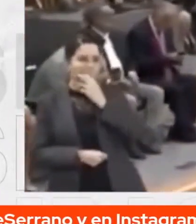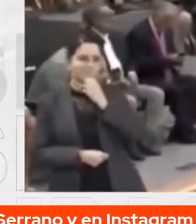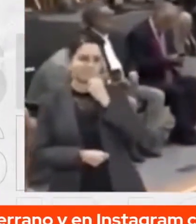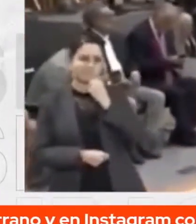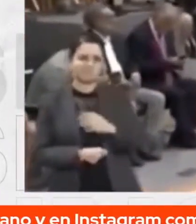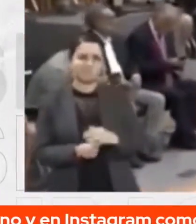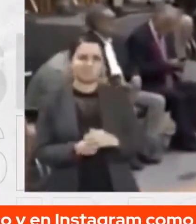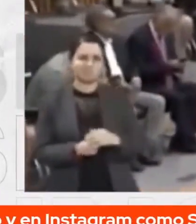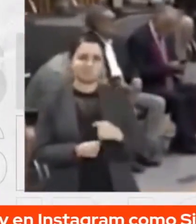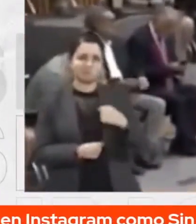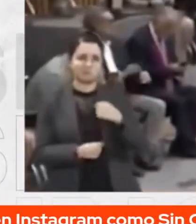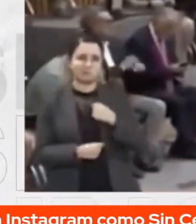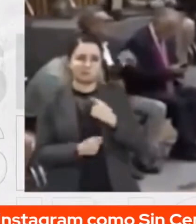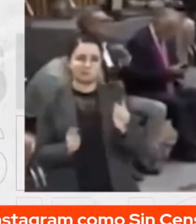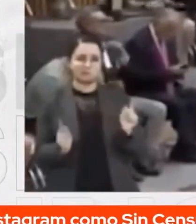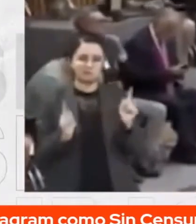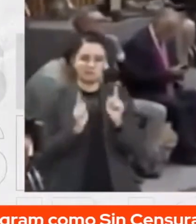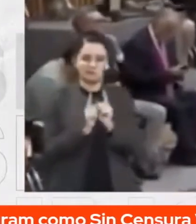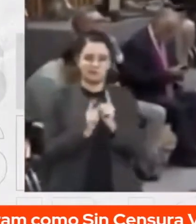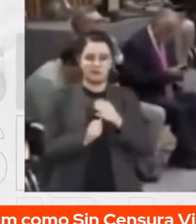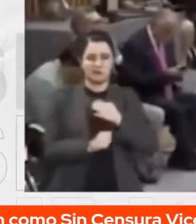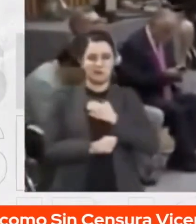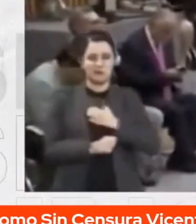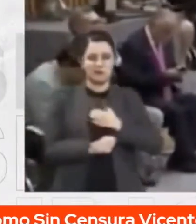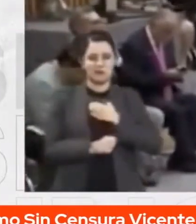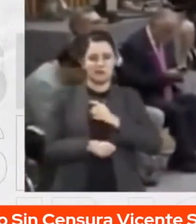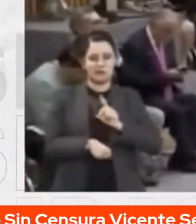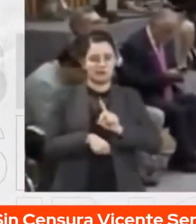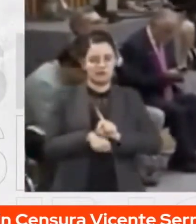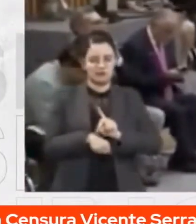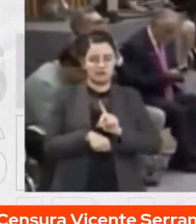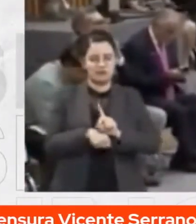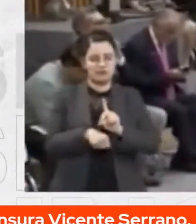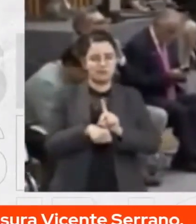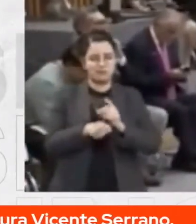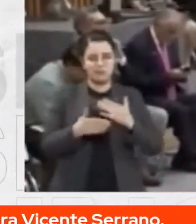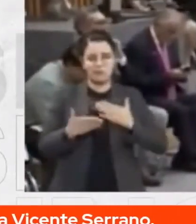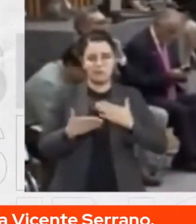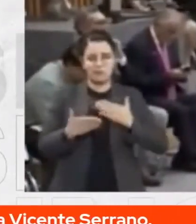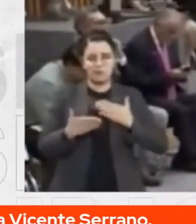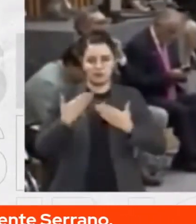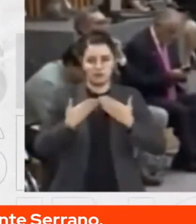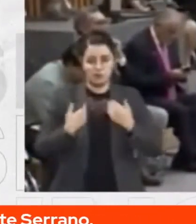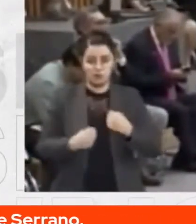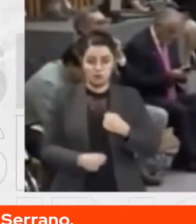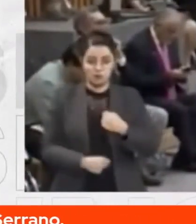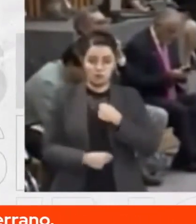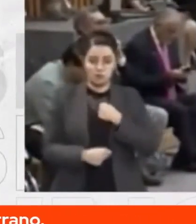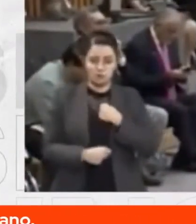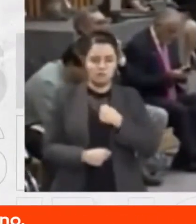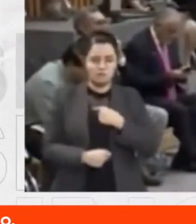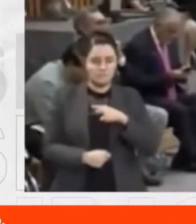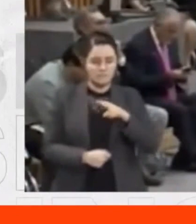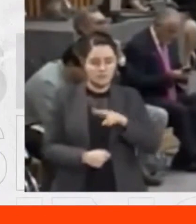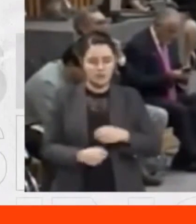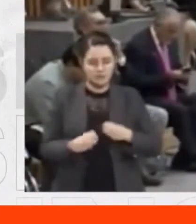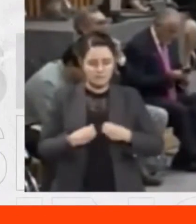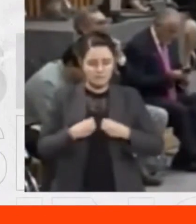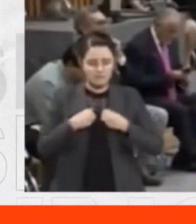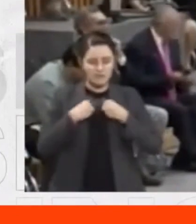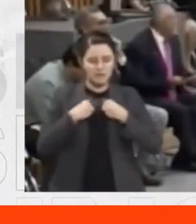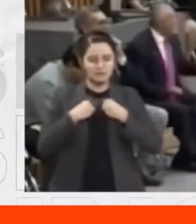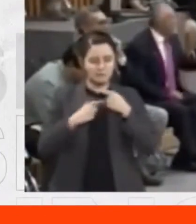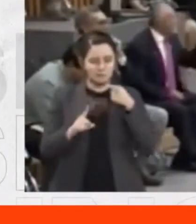de alegría cada día y le han dado un sentido profundo a mi